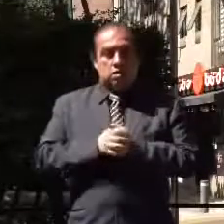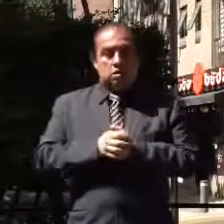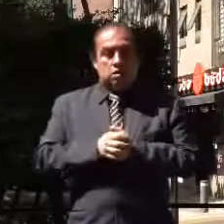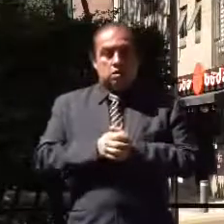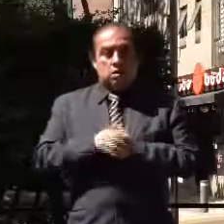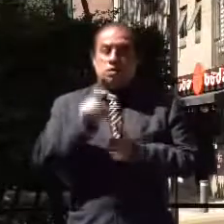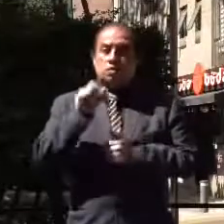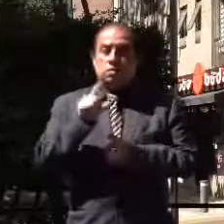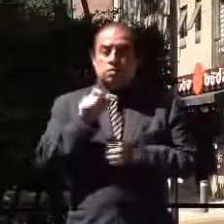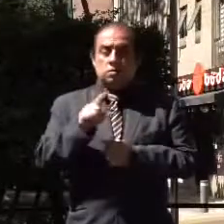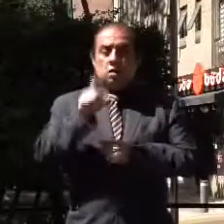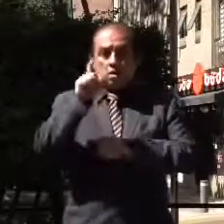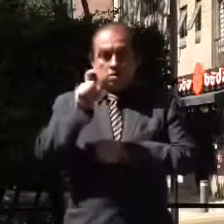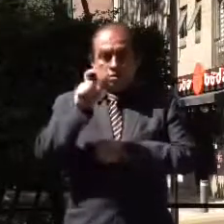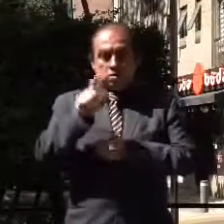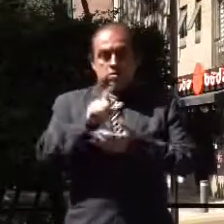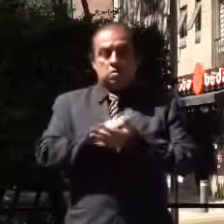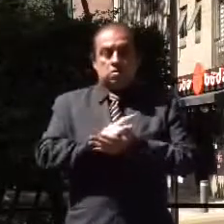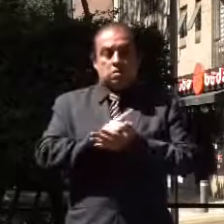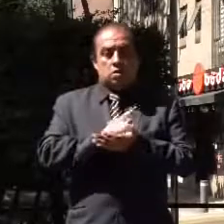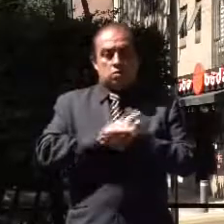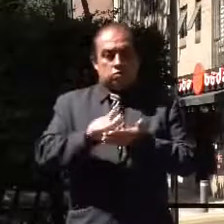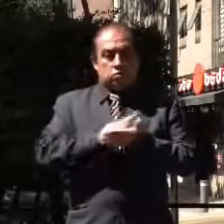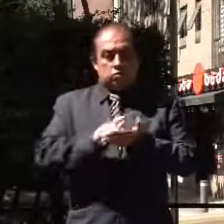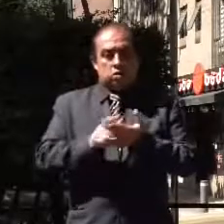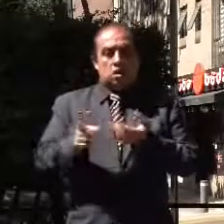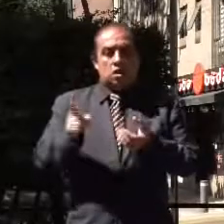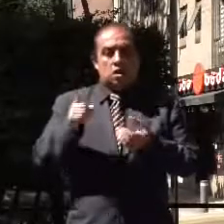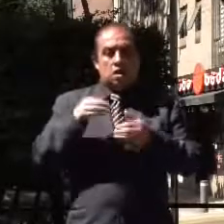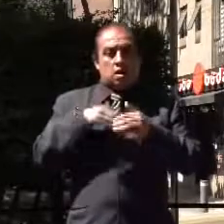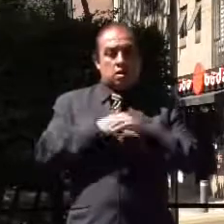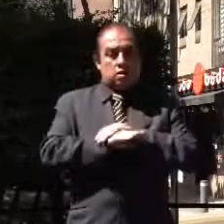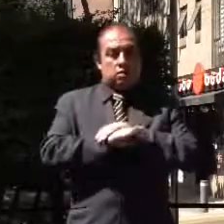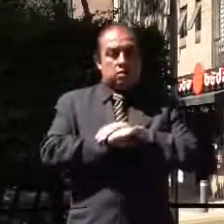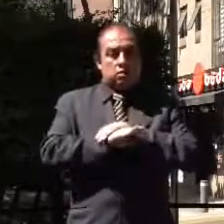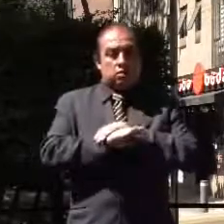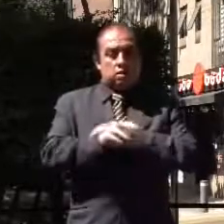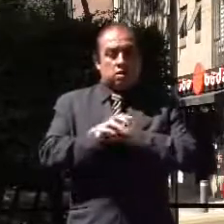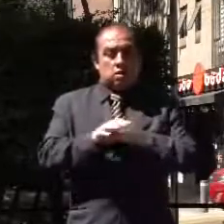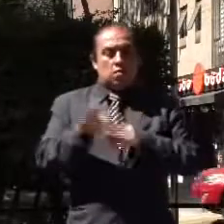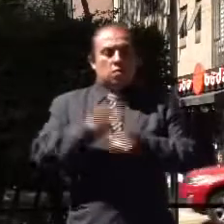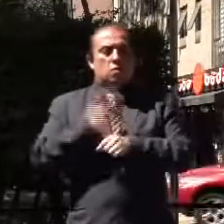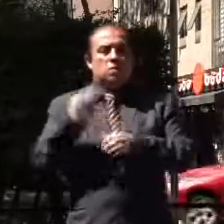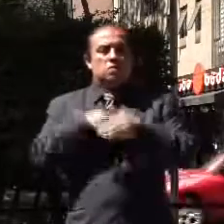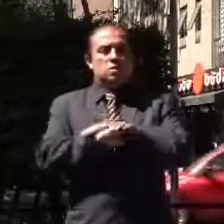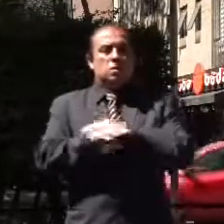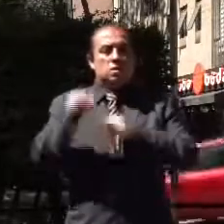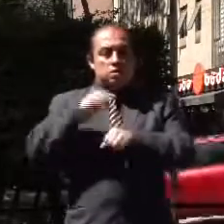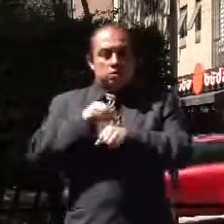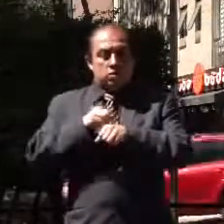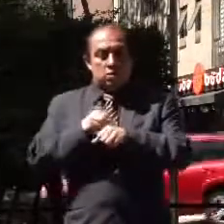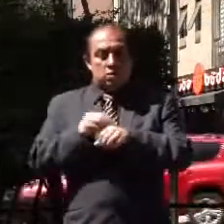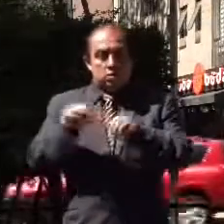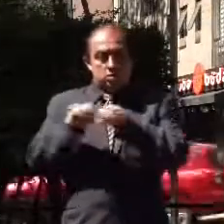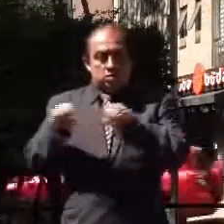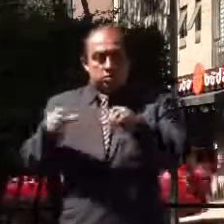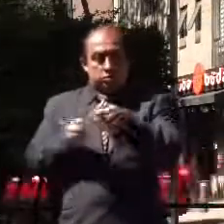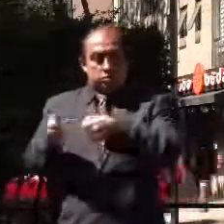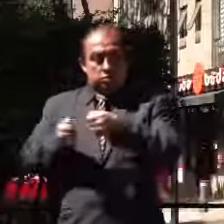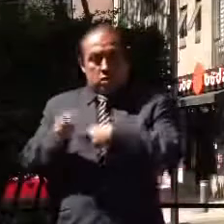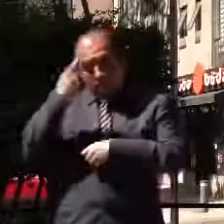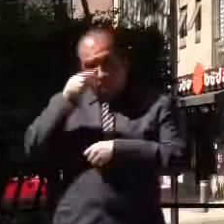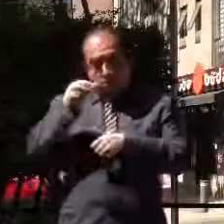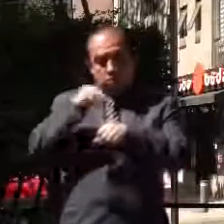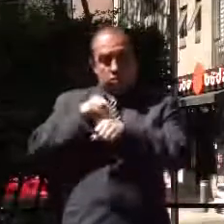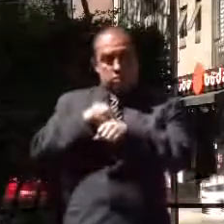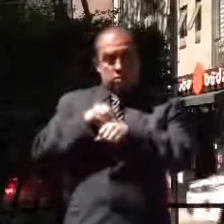está entrando a cada uno de los... ¿Por qué digo entrando? Porque son válvulas que se colocan en la entrada de cada sector, de la calidad del